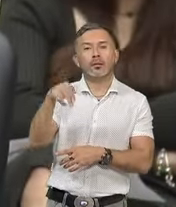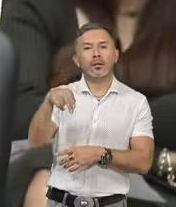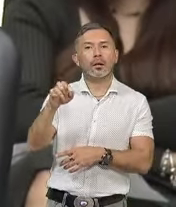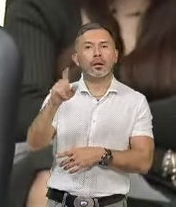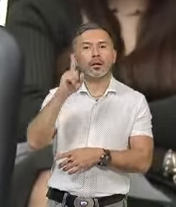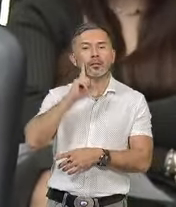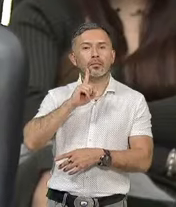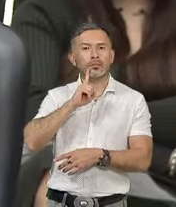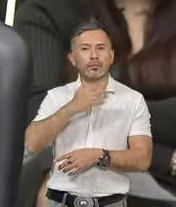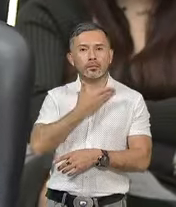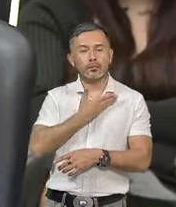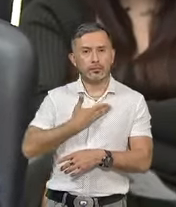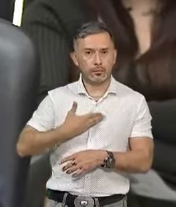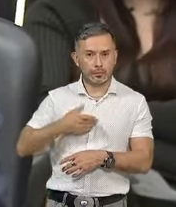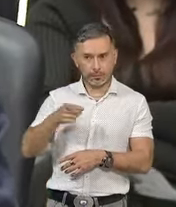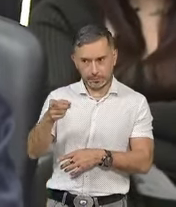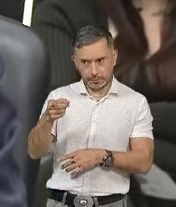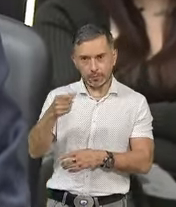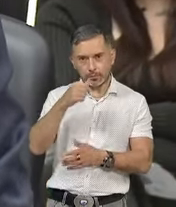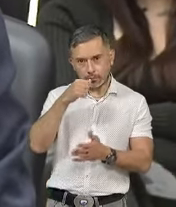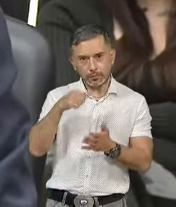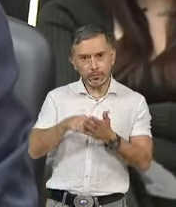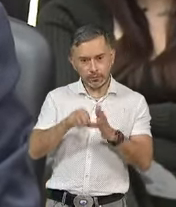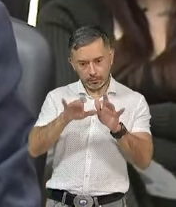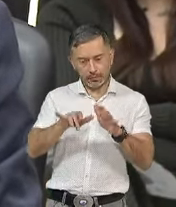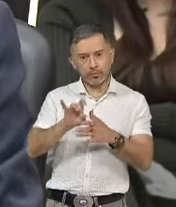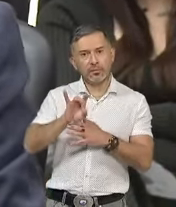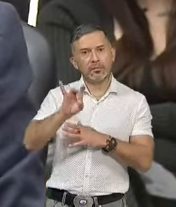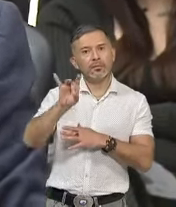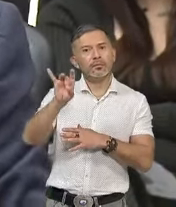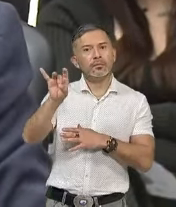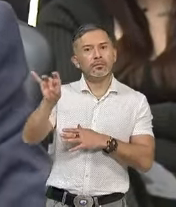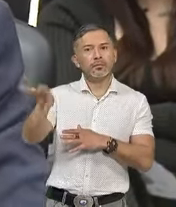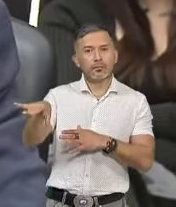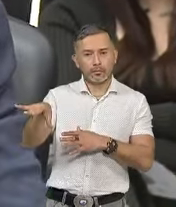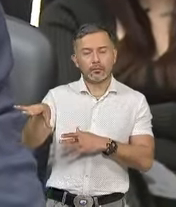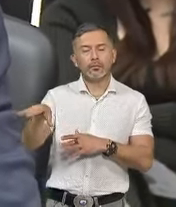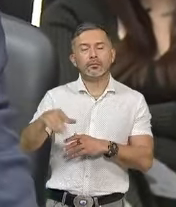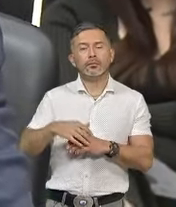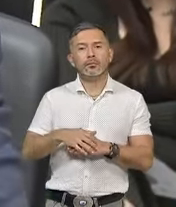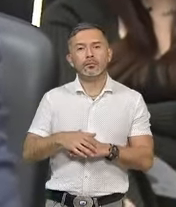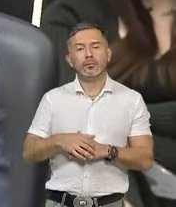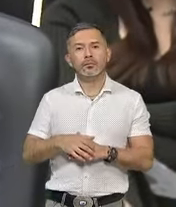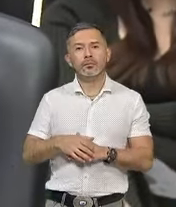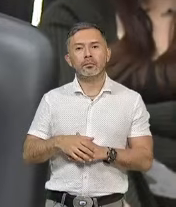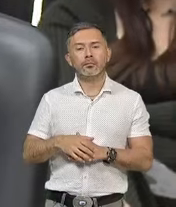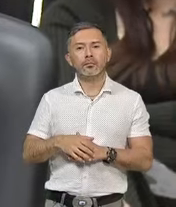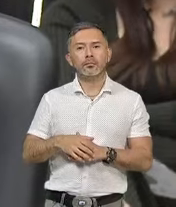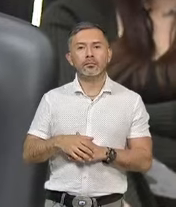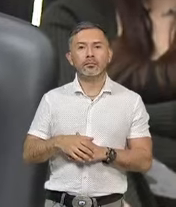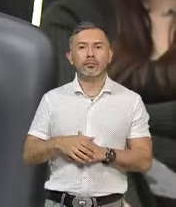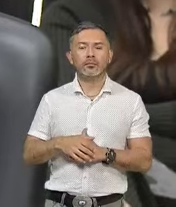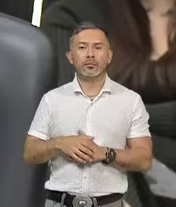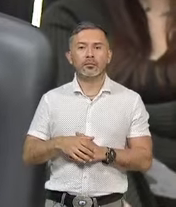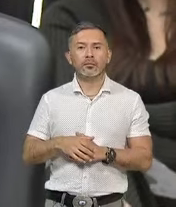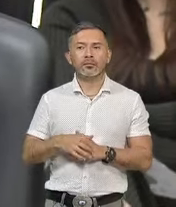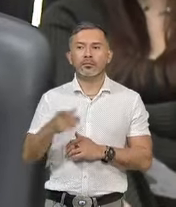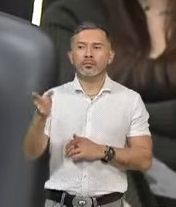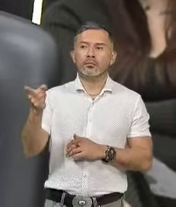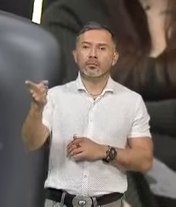nacional electoral con atención a la